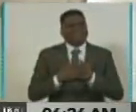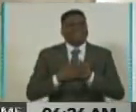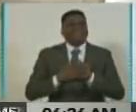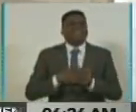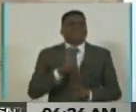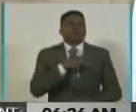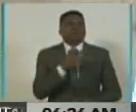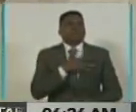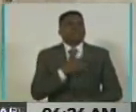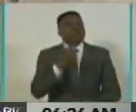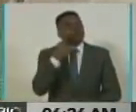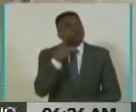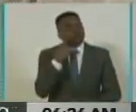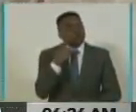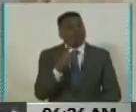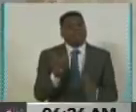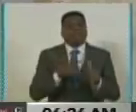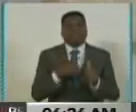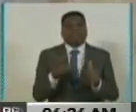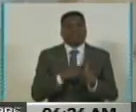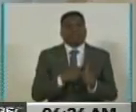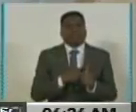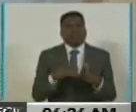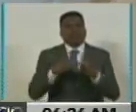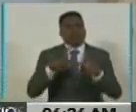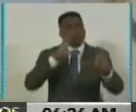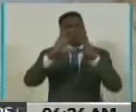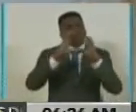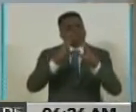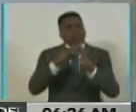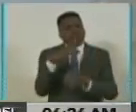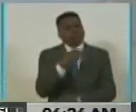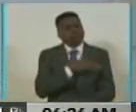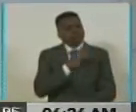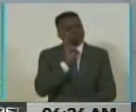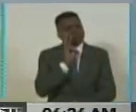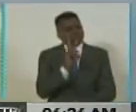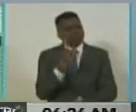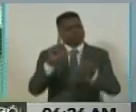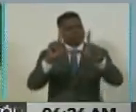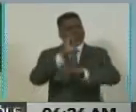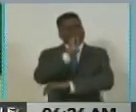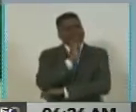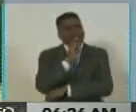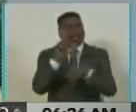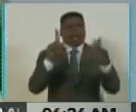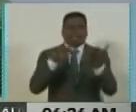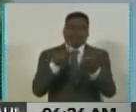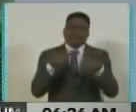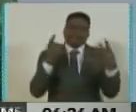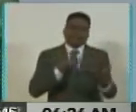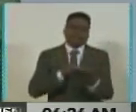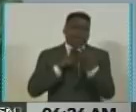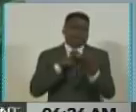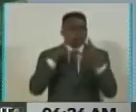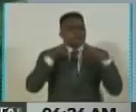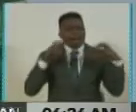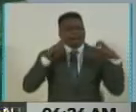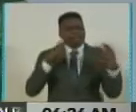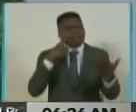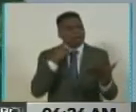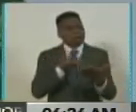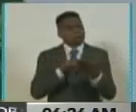un seguimiento, fundamentalmente a través de los medios de comunicación social, como observadora de medios, a todo el proceso del diálogo. Pero además, en